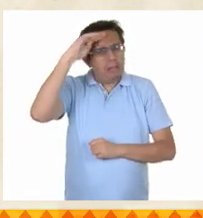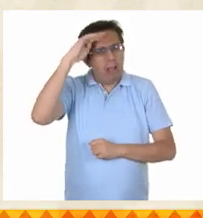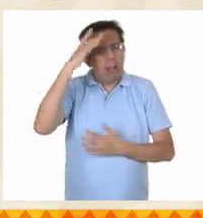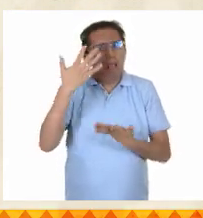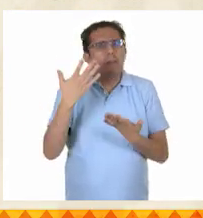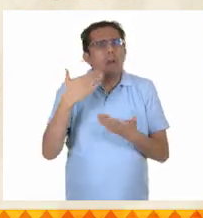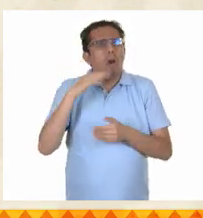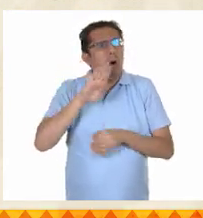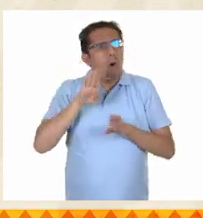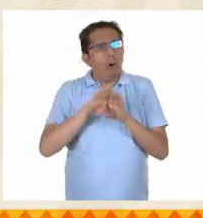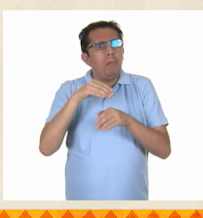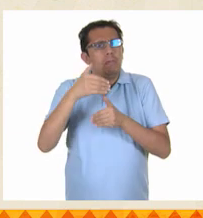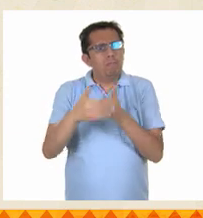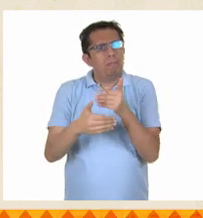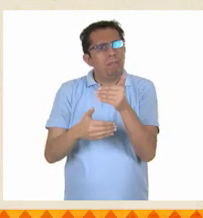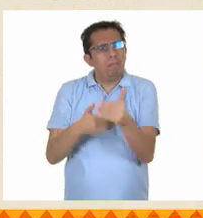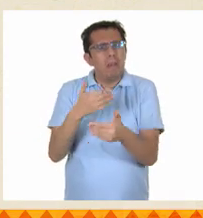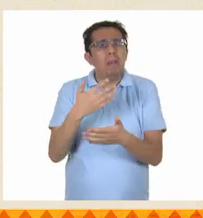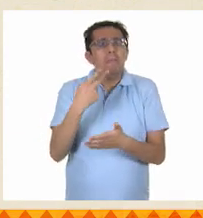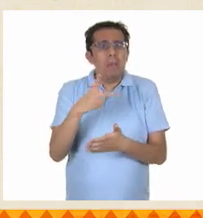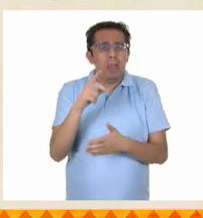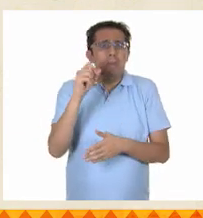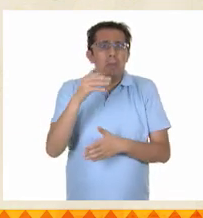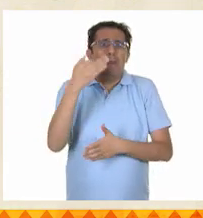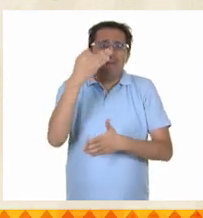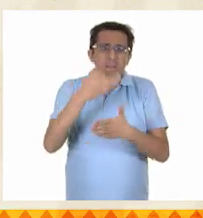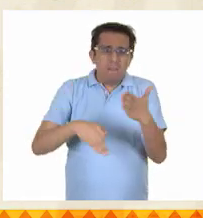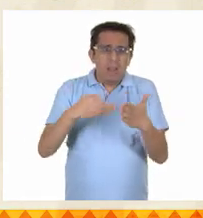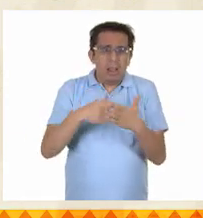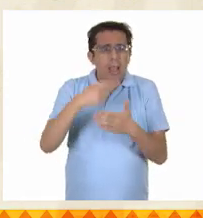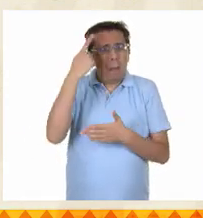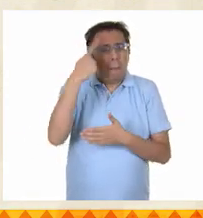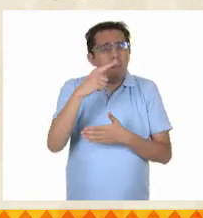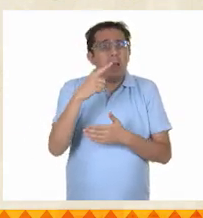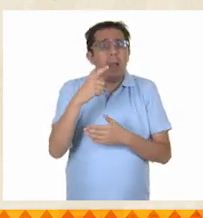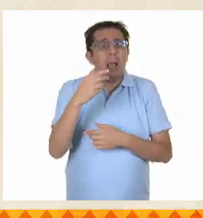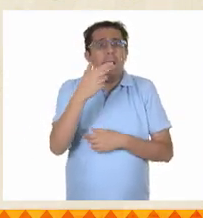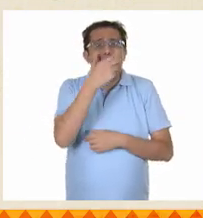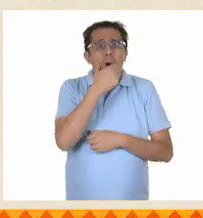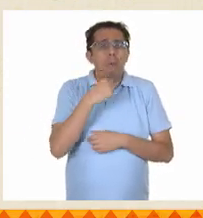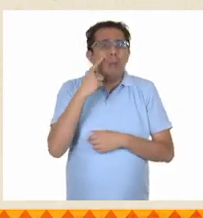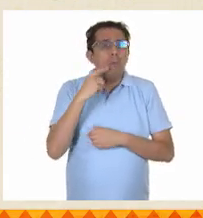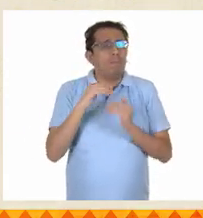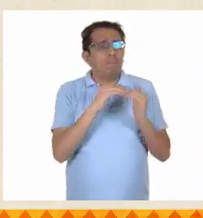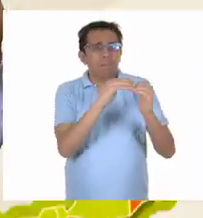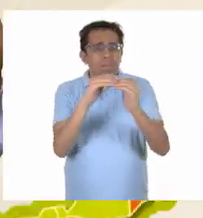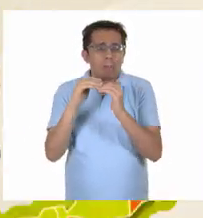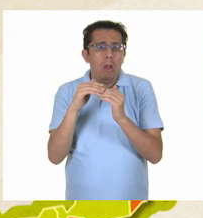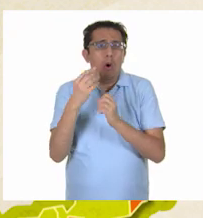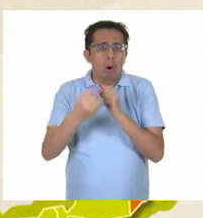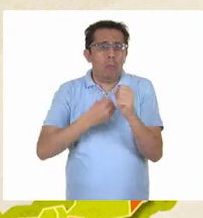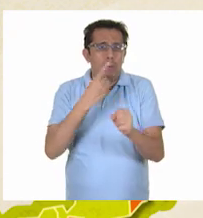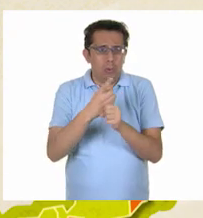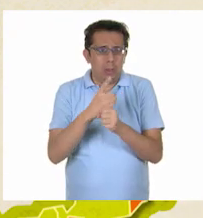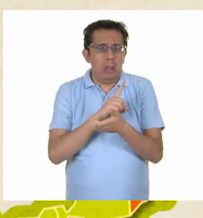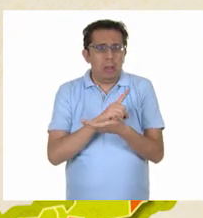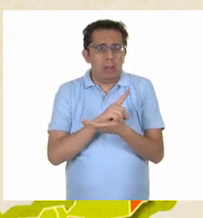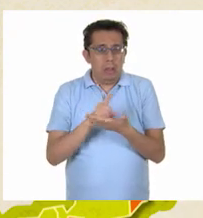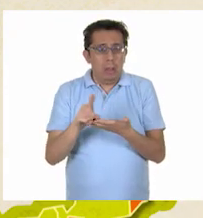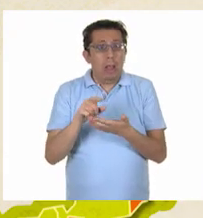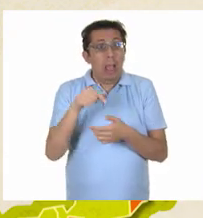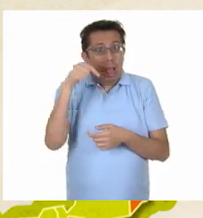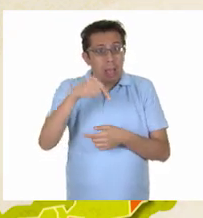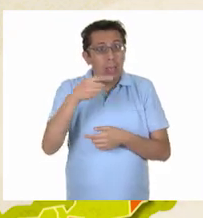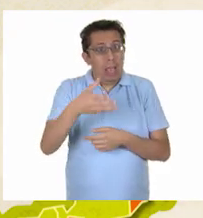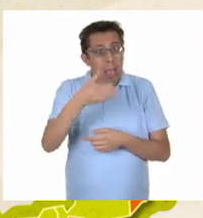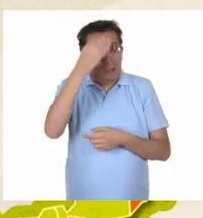ha avanzado y lo mucho que aún hay por hacer para que las mujeres tengan igualdad de oportunidades. En Aprendiendo a Amar a